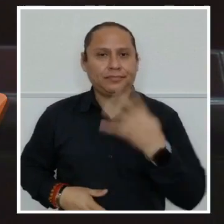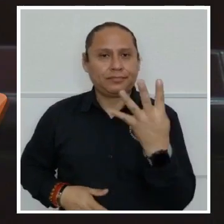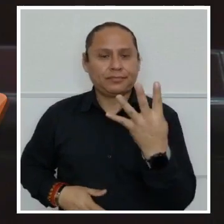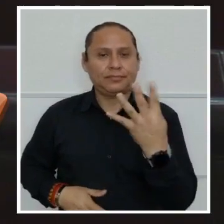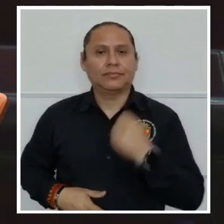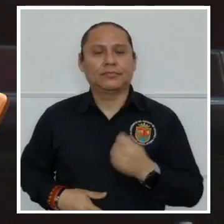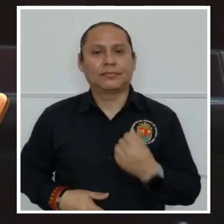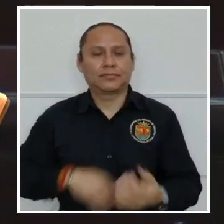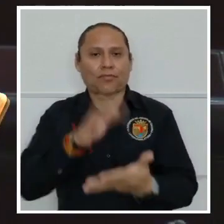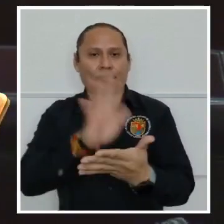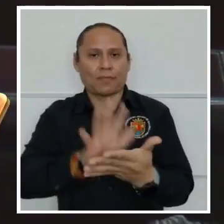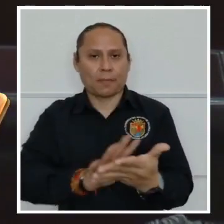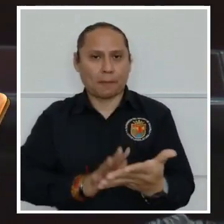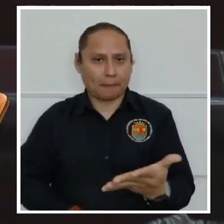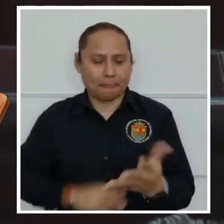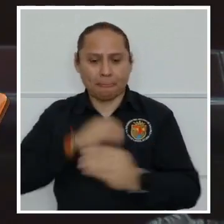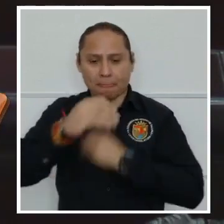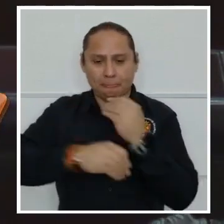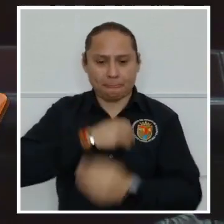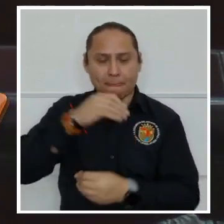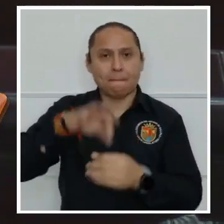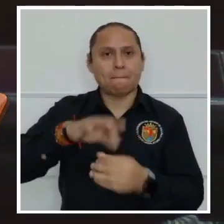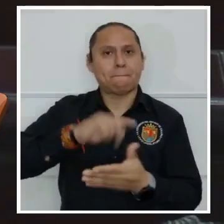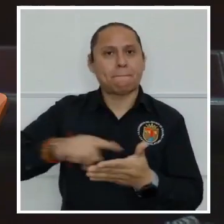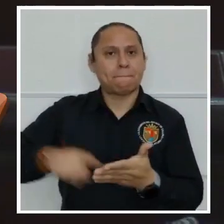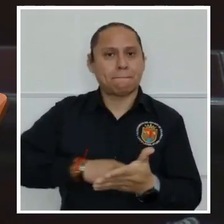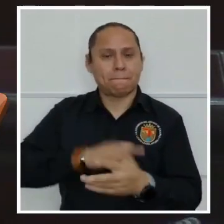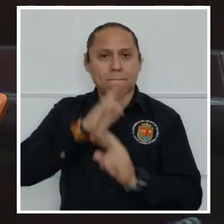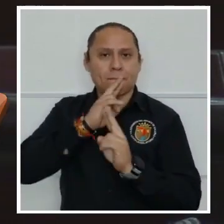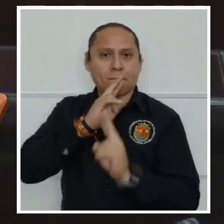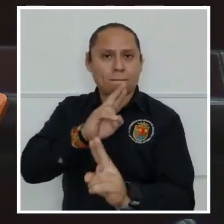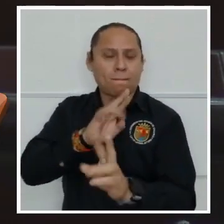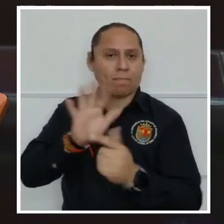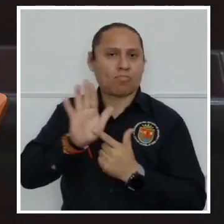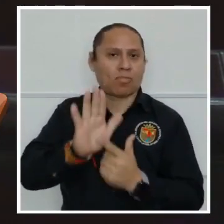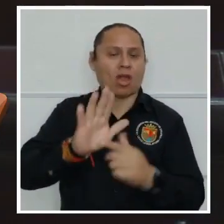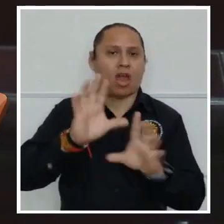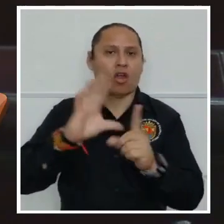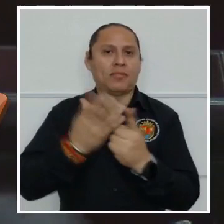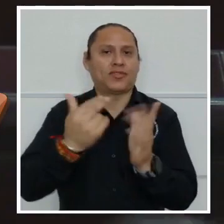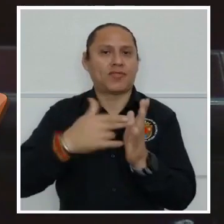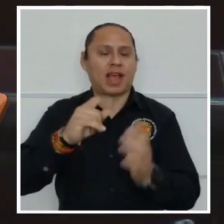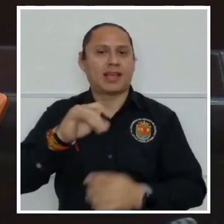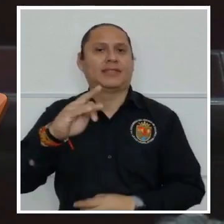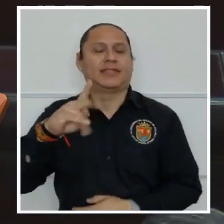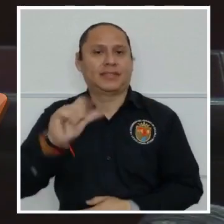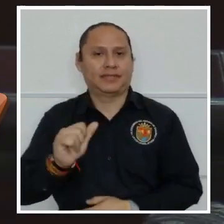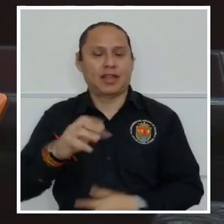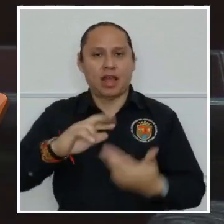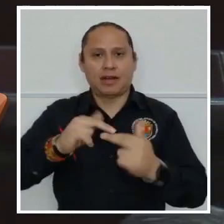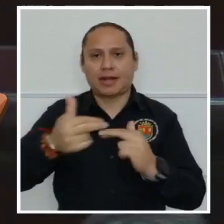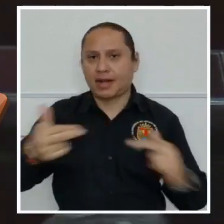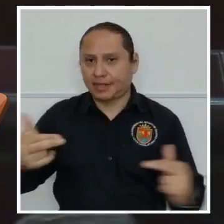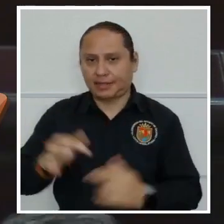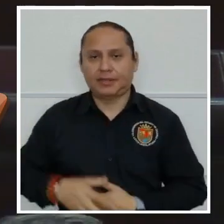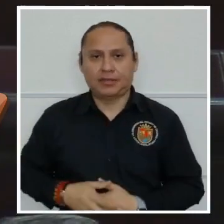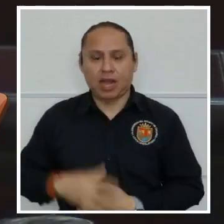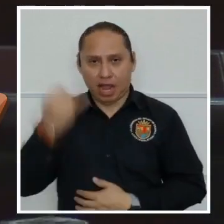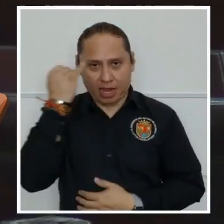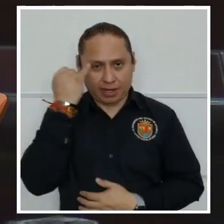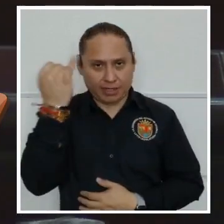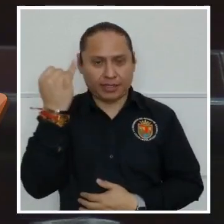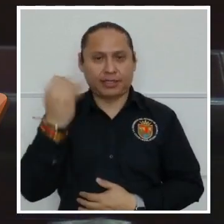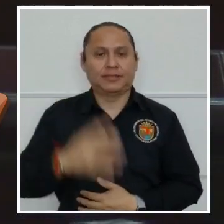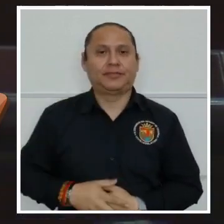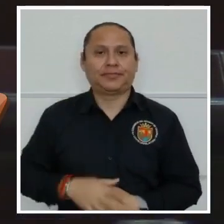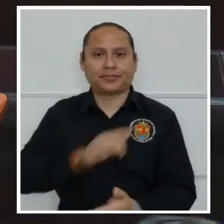número 4, lectura, discusión y votación del dictamen que presenta la Comisión de Hacienda en relativo a la